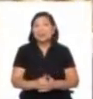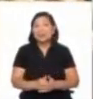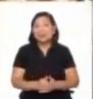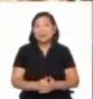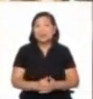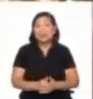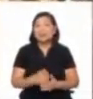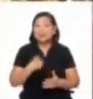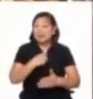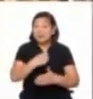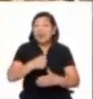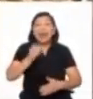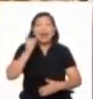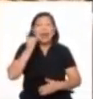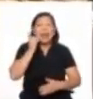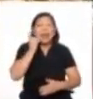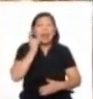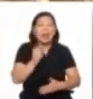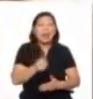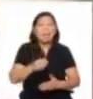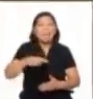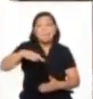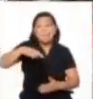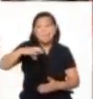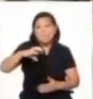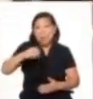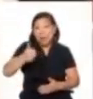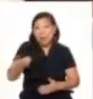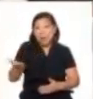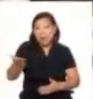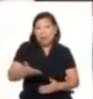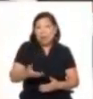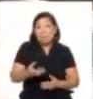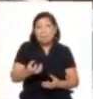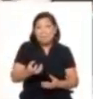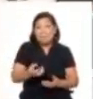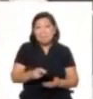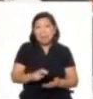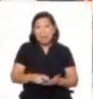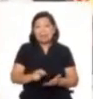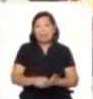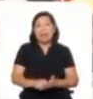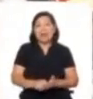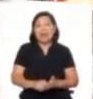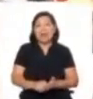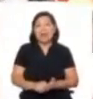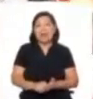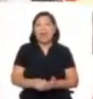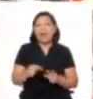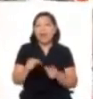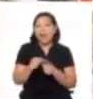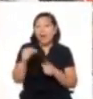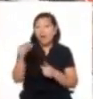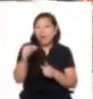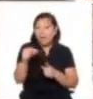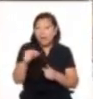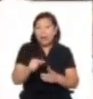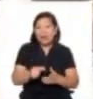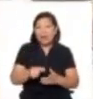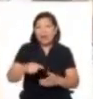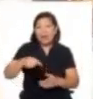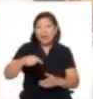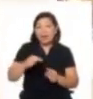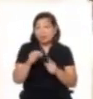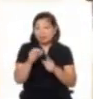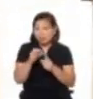lugar, yo preparo el desayuno de la maca, la que proviene de papita, y la soya, que es de frejol, y la quinoa, que